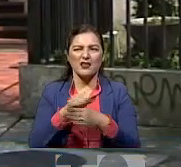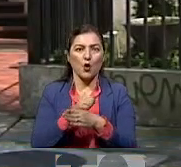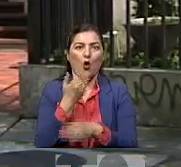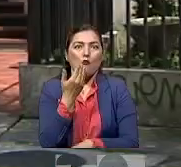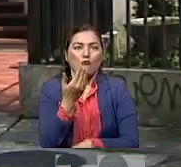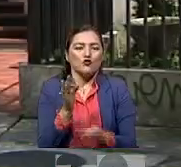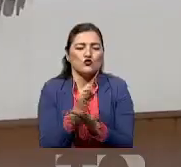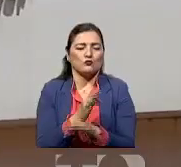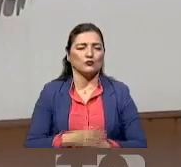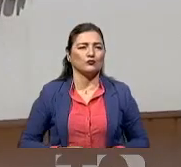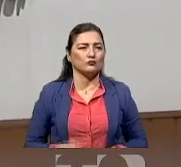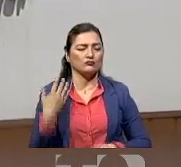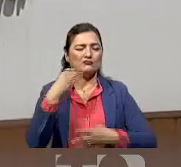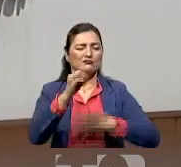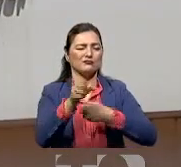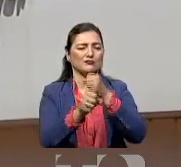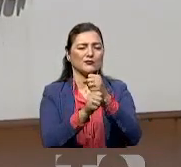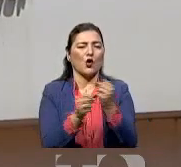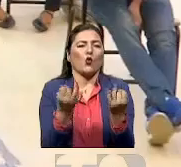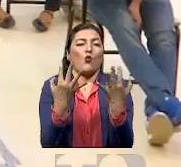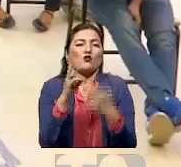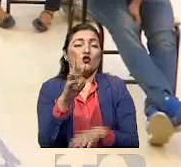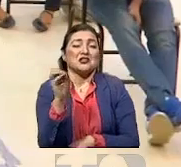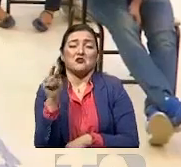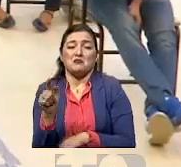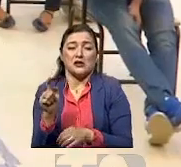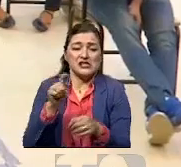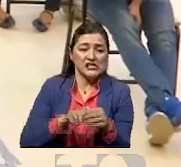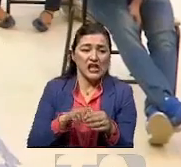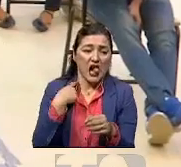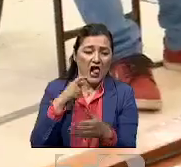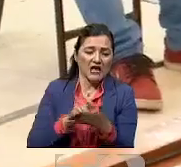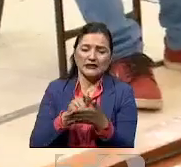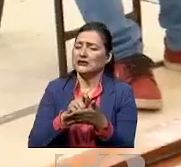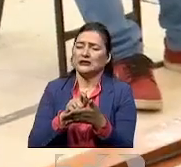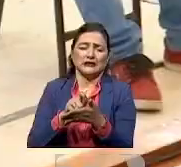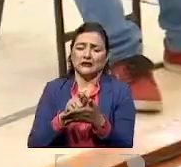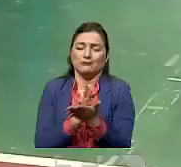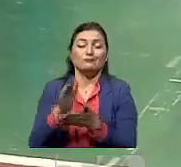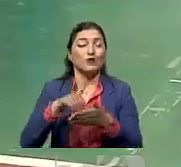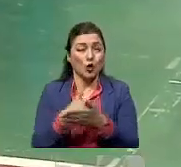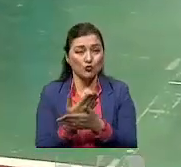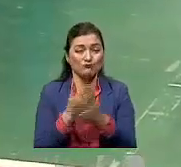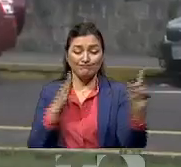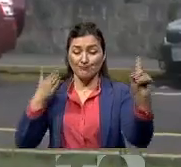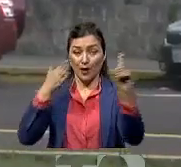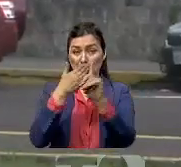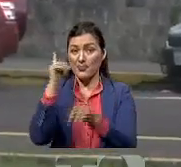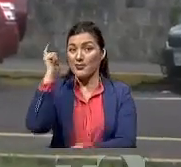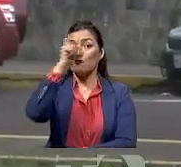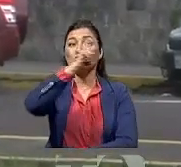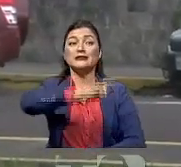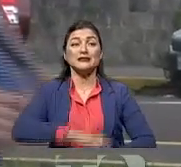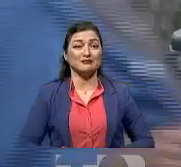cnc de cada año cerca de 200 mil jóvenes se quedaron sin un cupo universitario permitirles el acceso será el reto dice costa